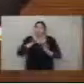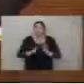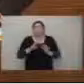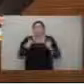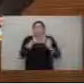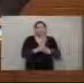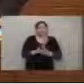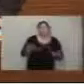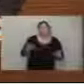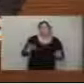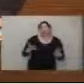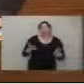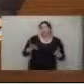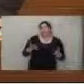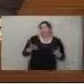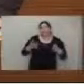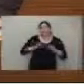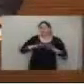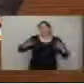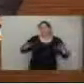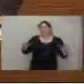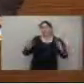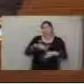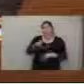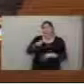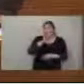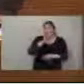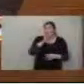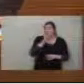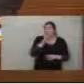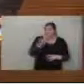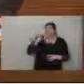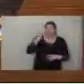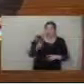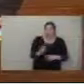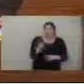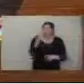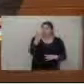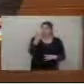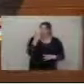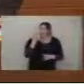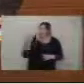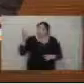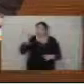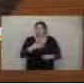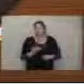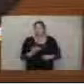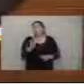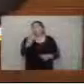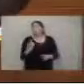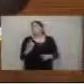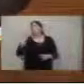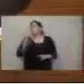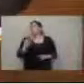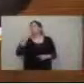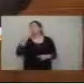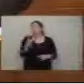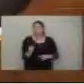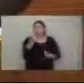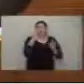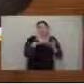rigor preocupante. Implicaría que en los próximos dos años, aunque no haya alumnos o haya uno o dos alumnos, las aulas